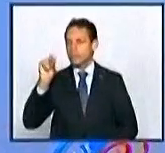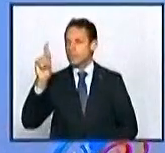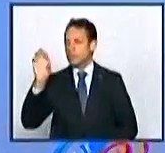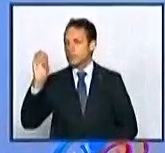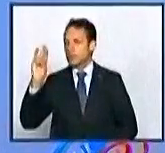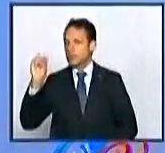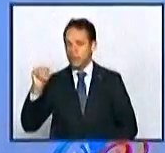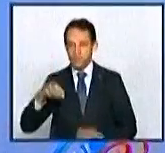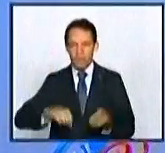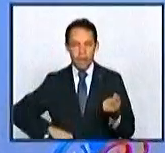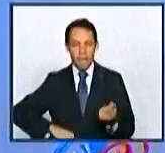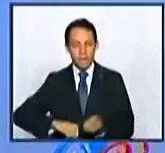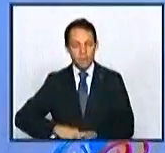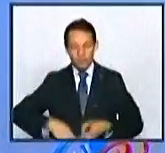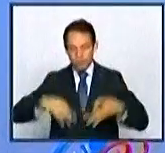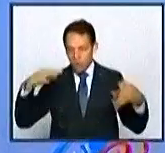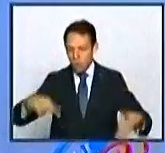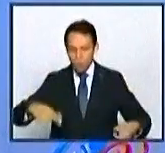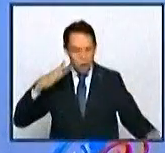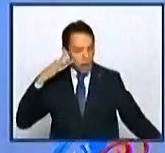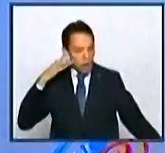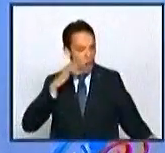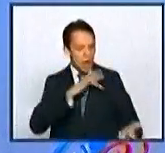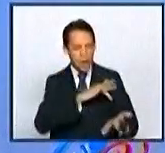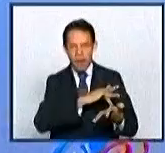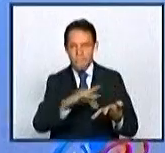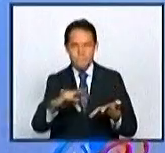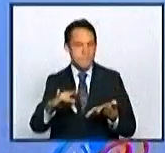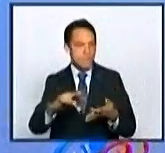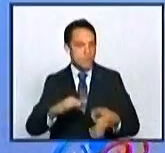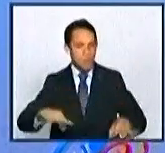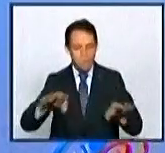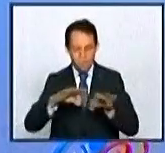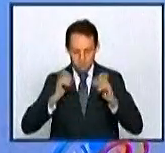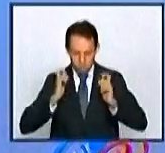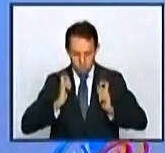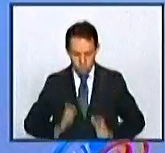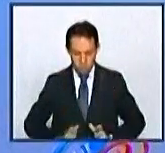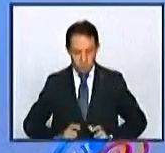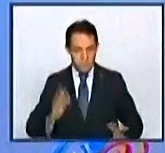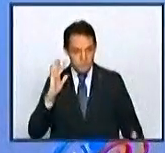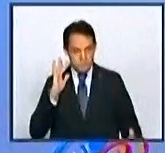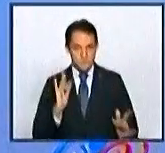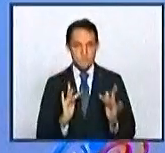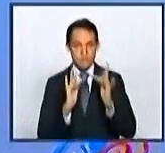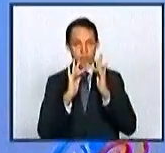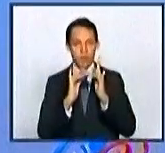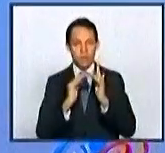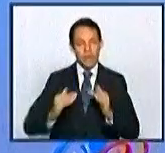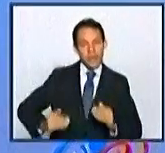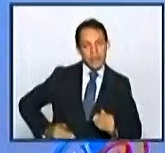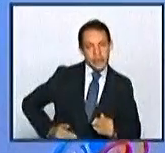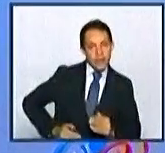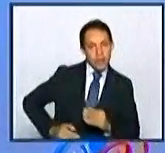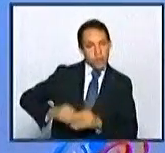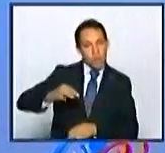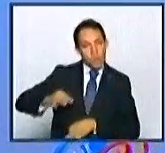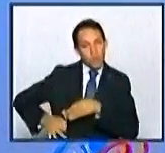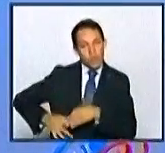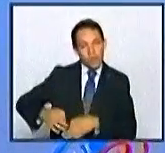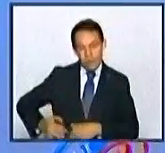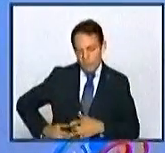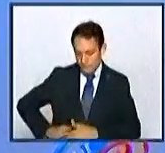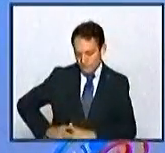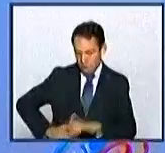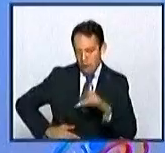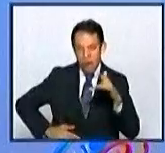drenador, desintoxicante y depurador, un producto que protege el hígado, que descongestiona